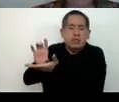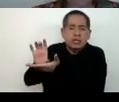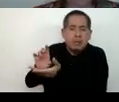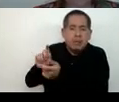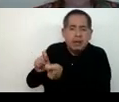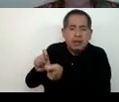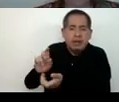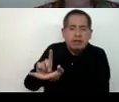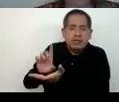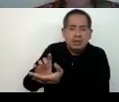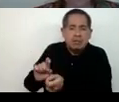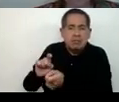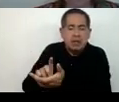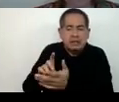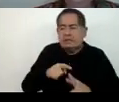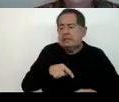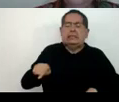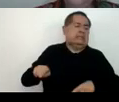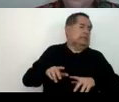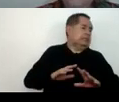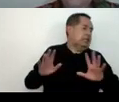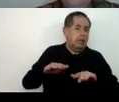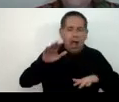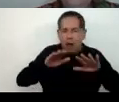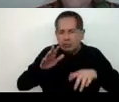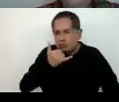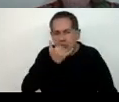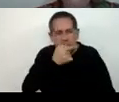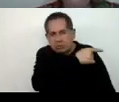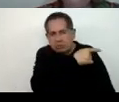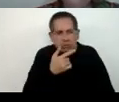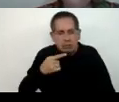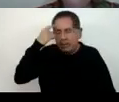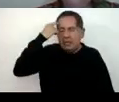a veces los hace llegar a la